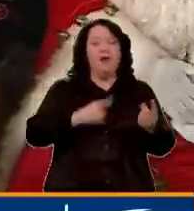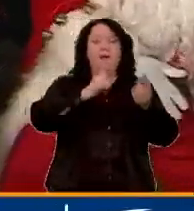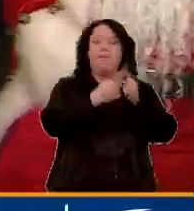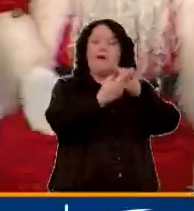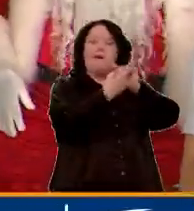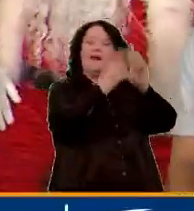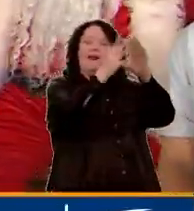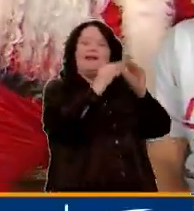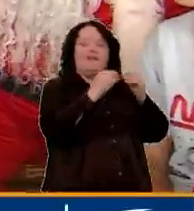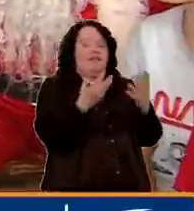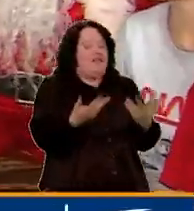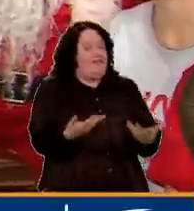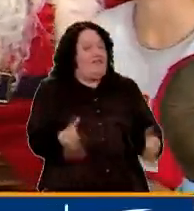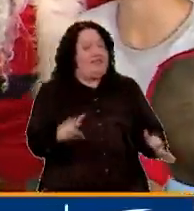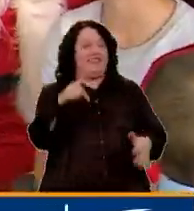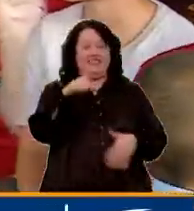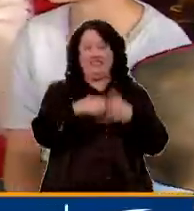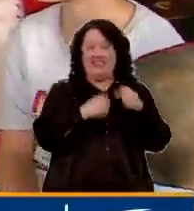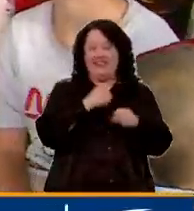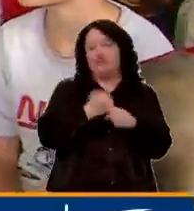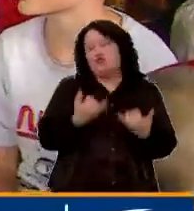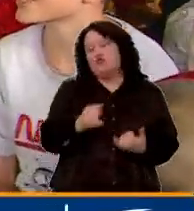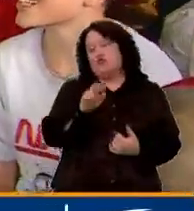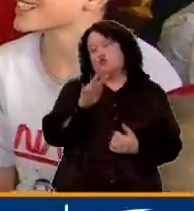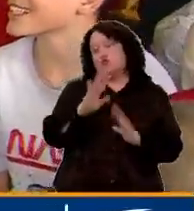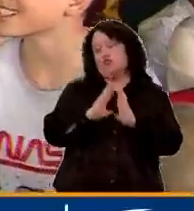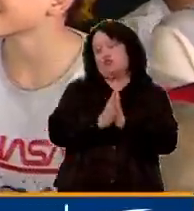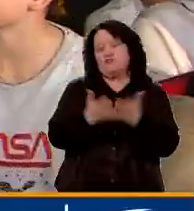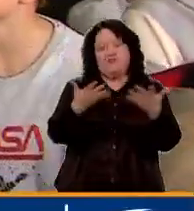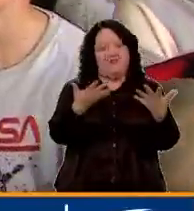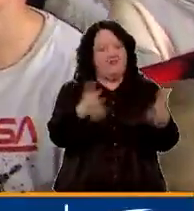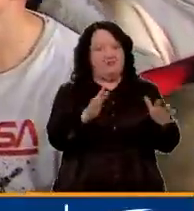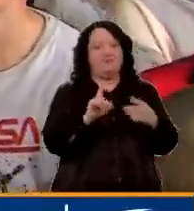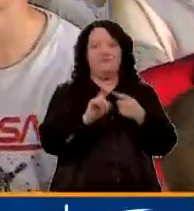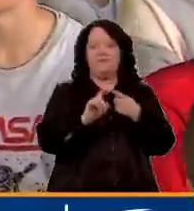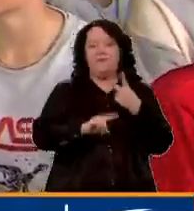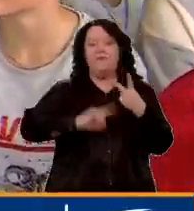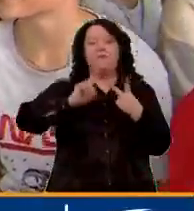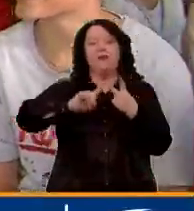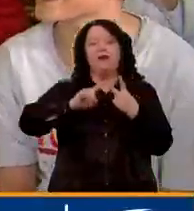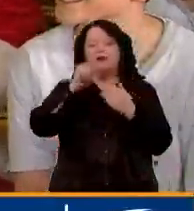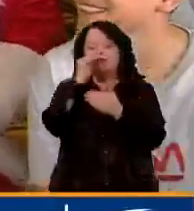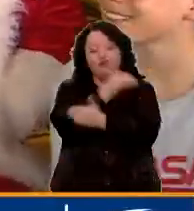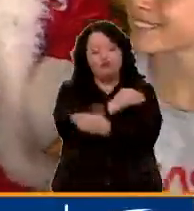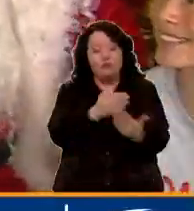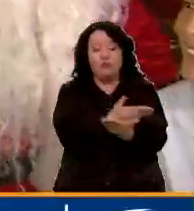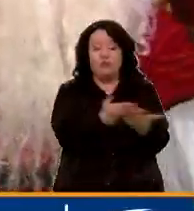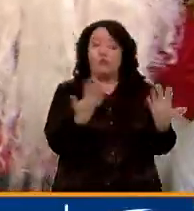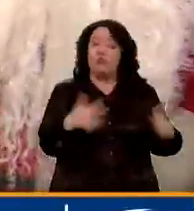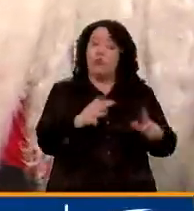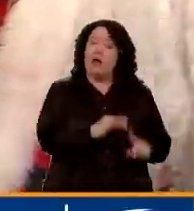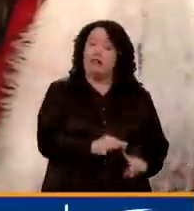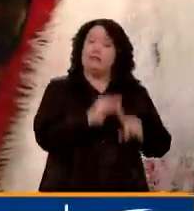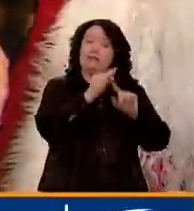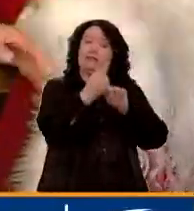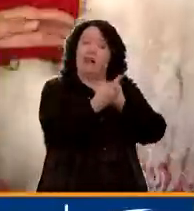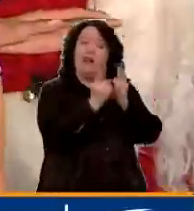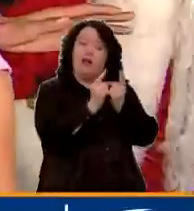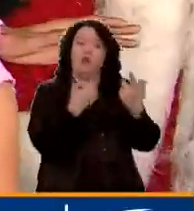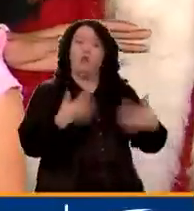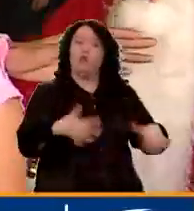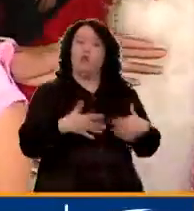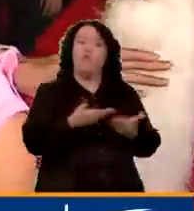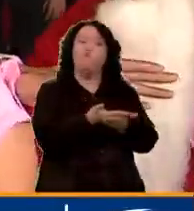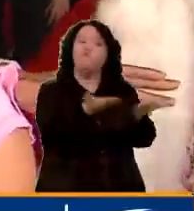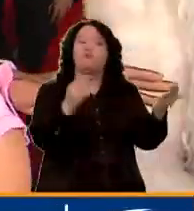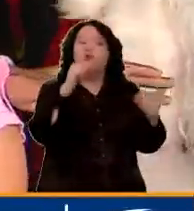encuentros navideños de este año, hoy 24 de diciembre. Y segundo, porque estamos con niños muy especiales en este encuentro. Son los